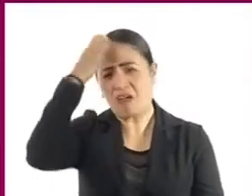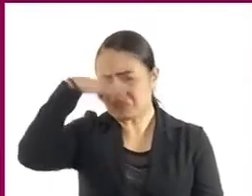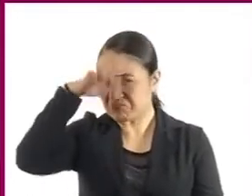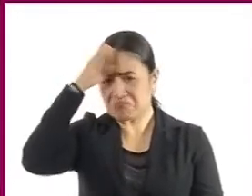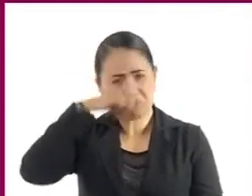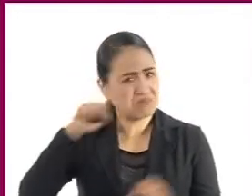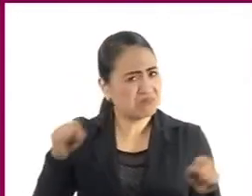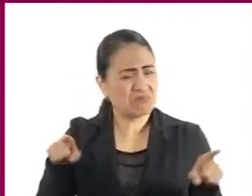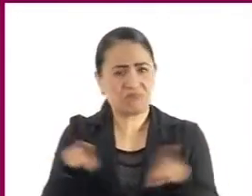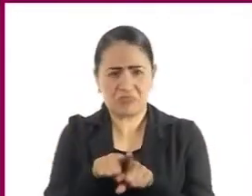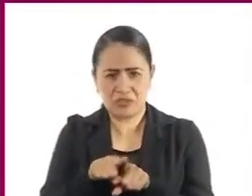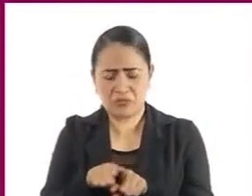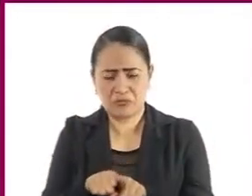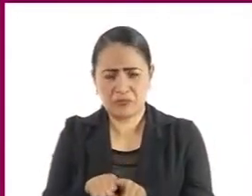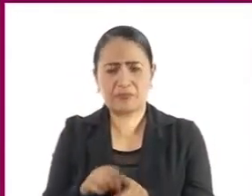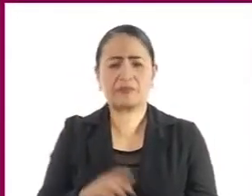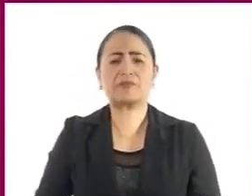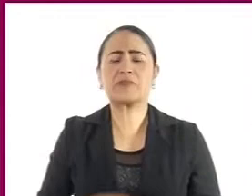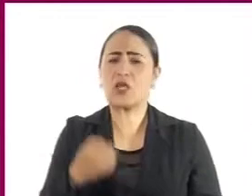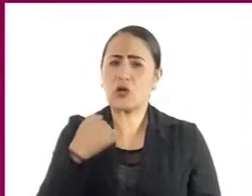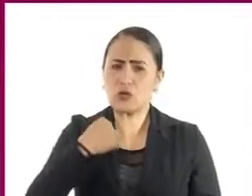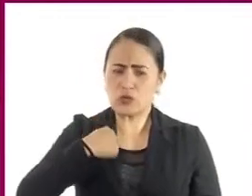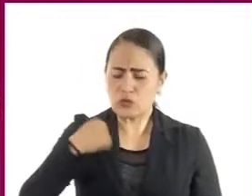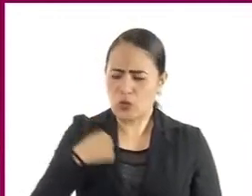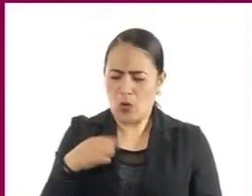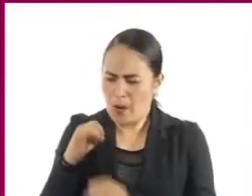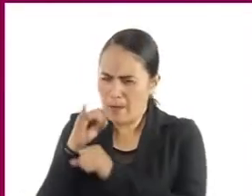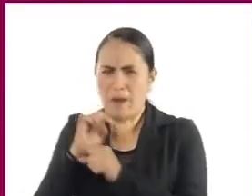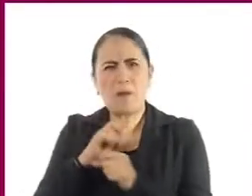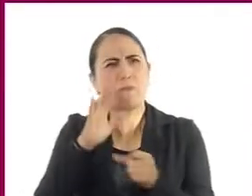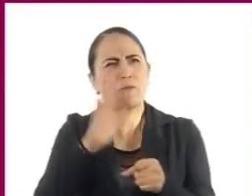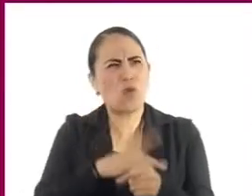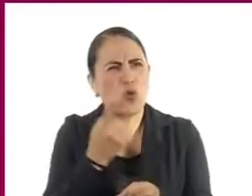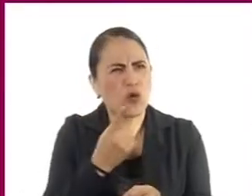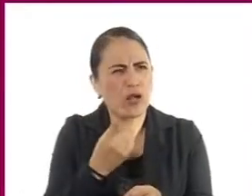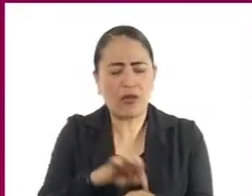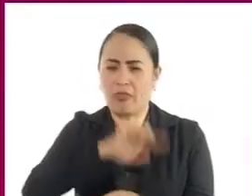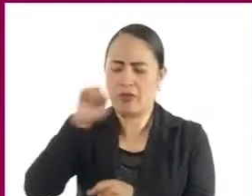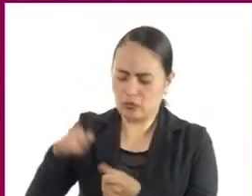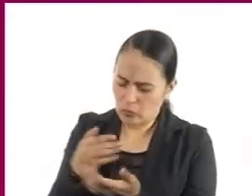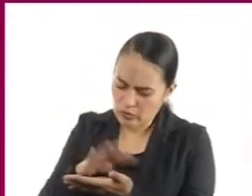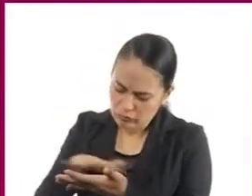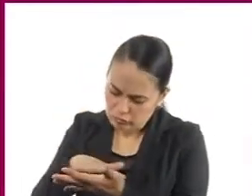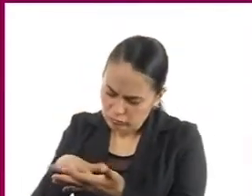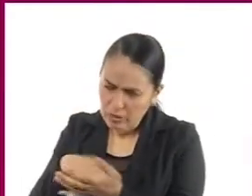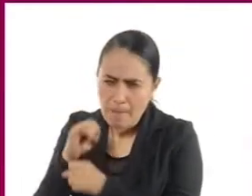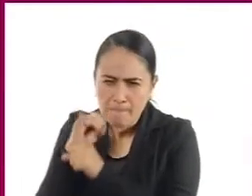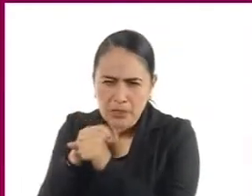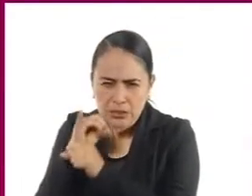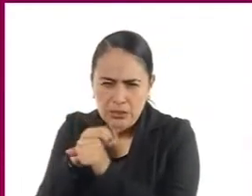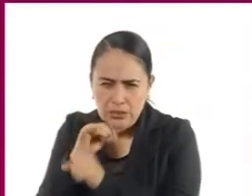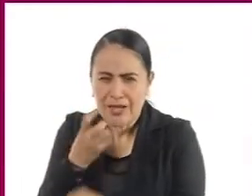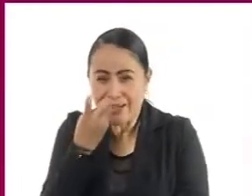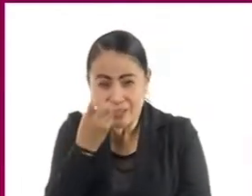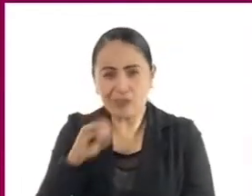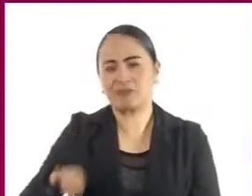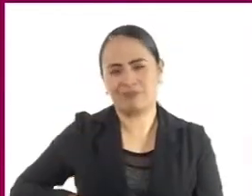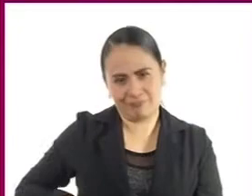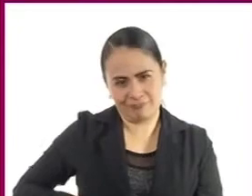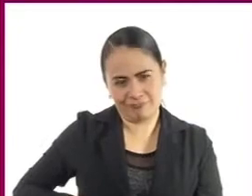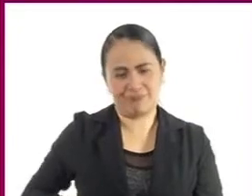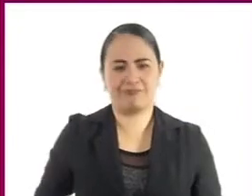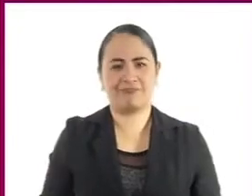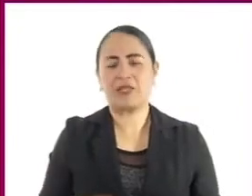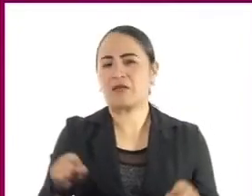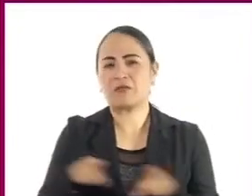se imagina lo que he aprendido cuando me pongo a investigar lo sucedido. Interesante, ¿verdad? Veamos lo que se